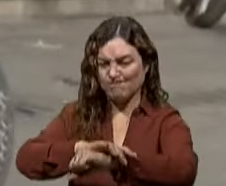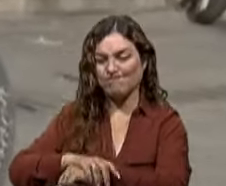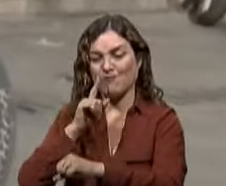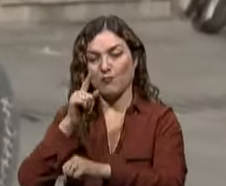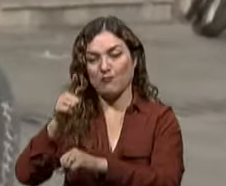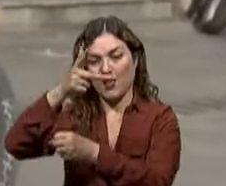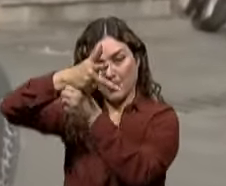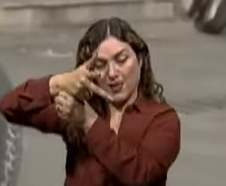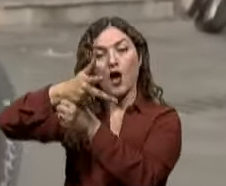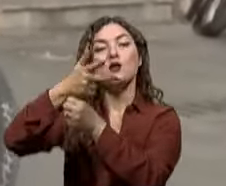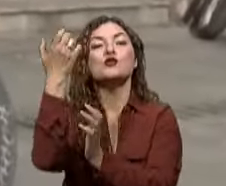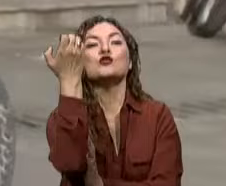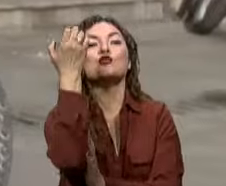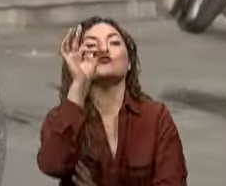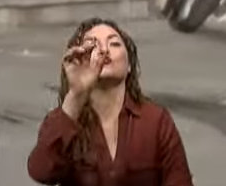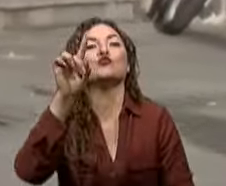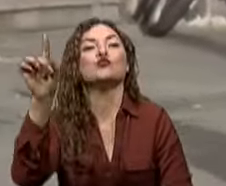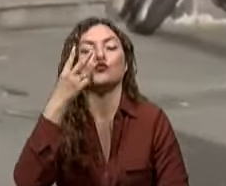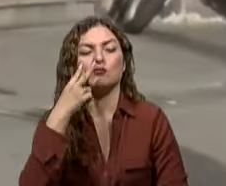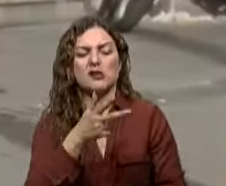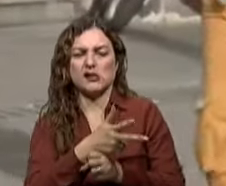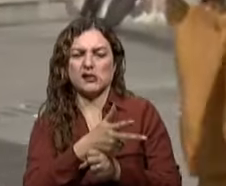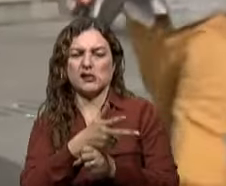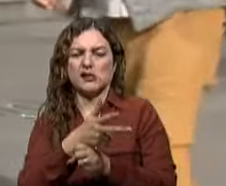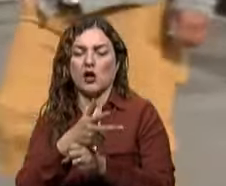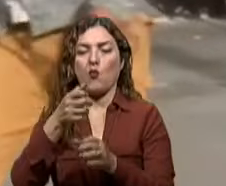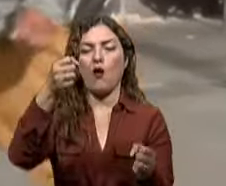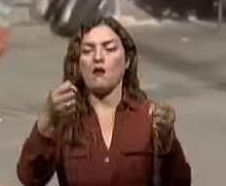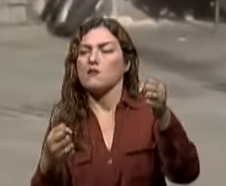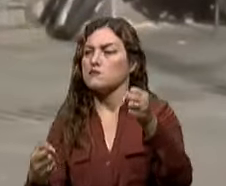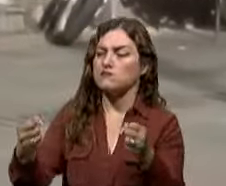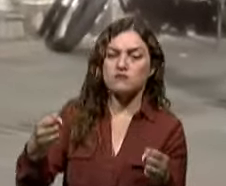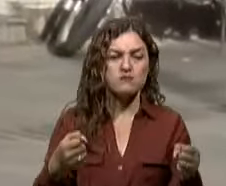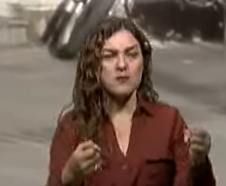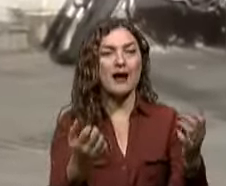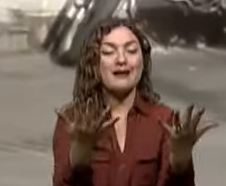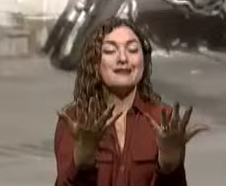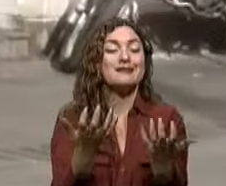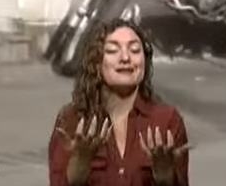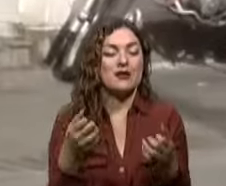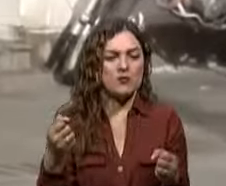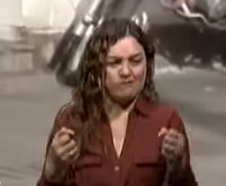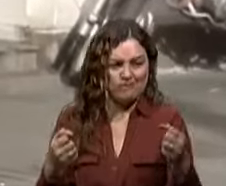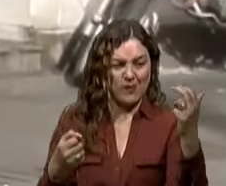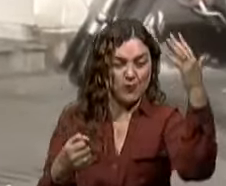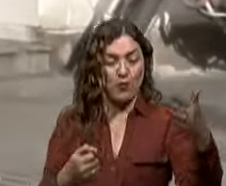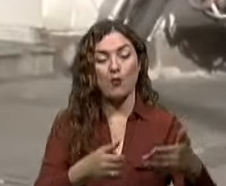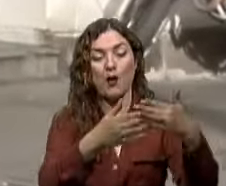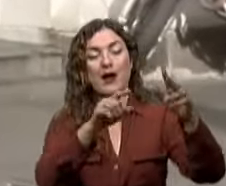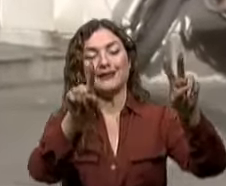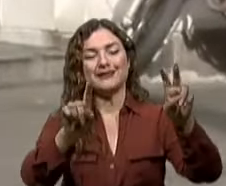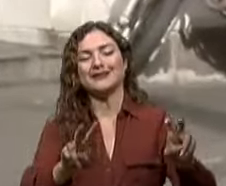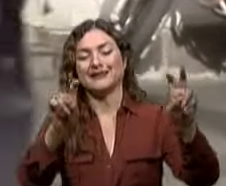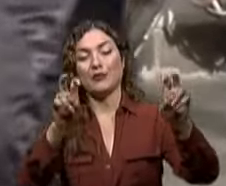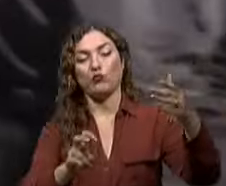Ojos de Águila del ECU 911, pudimos percatarnos que una camioneta quería intentar chocar con una lánfora aquí en la